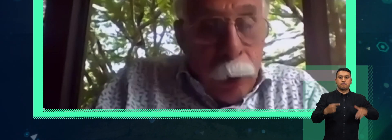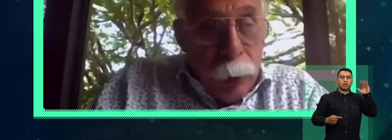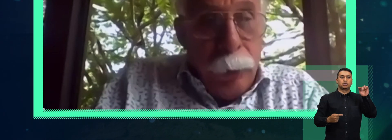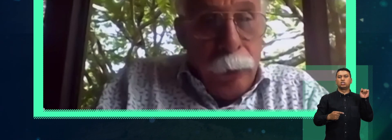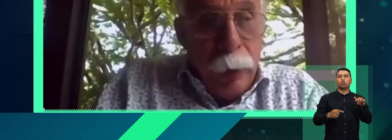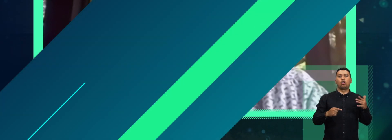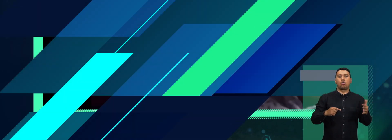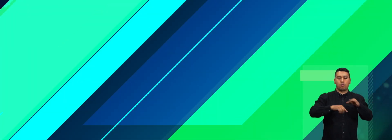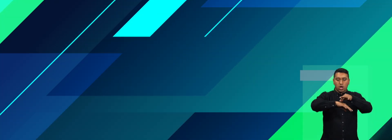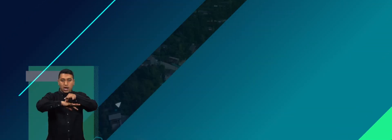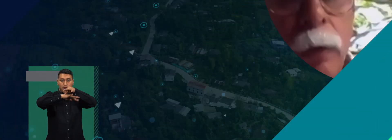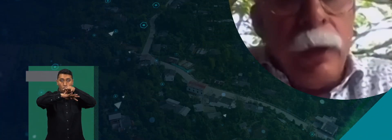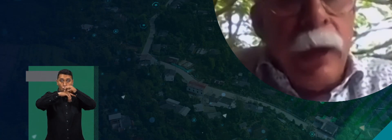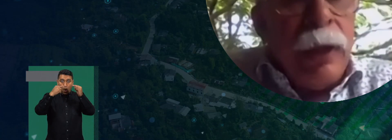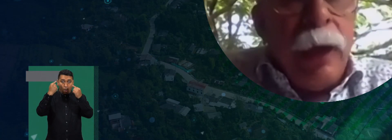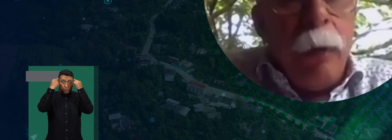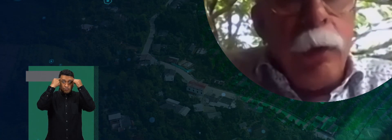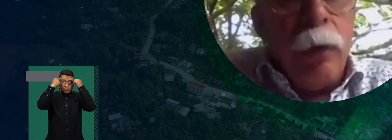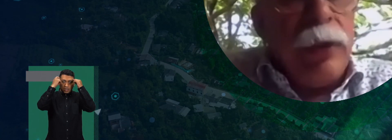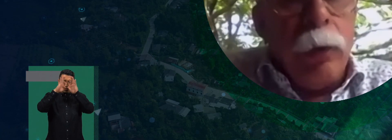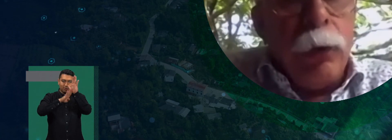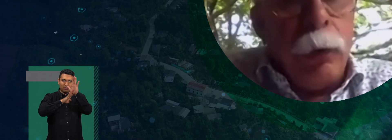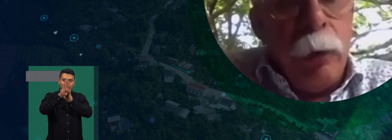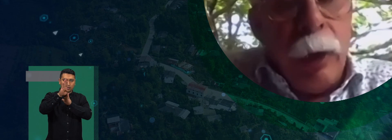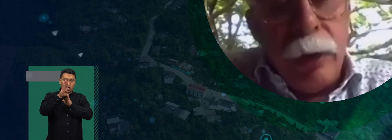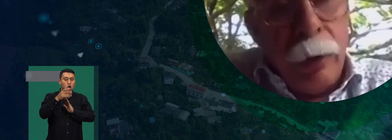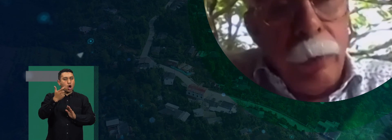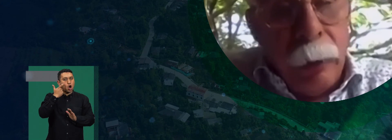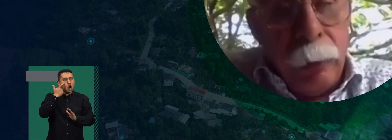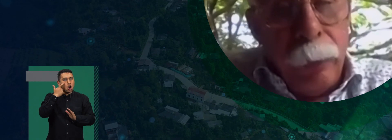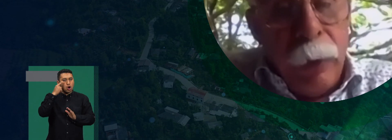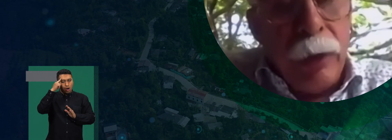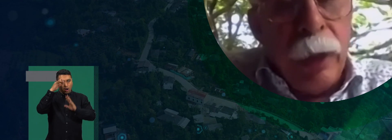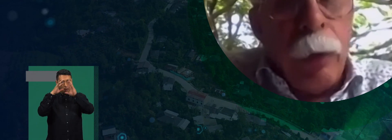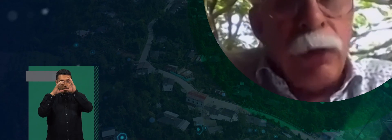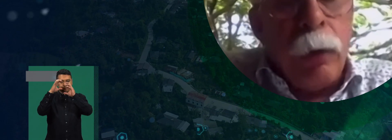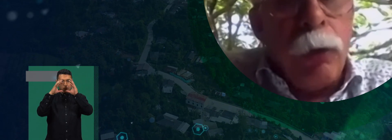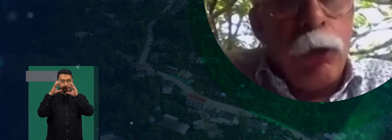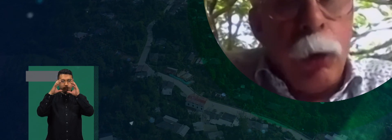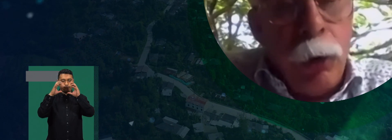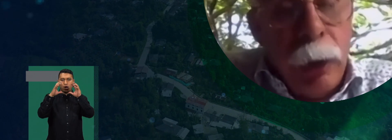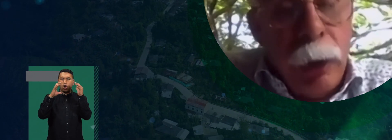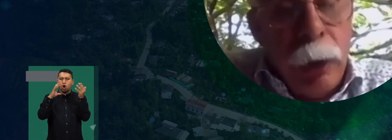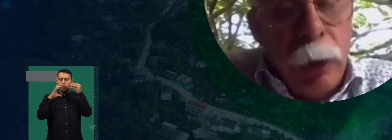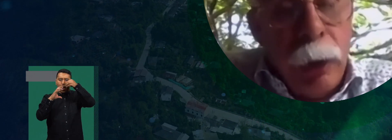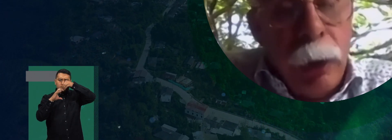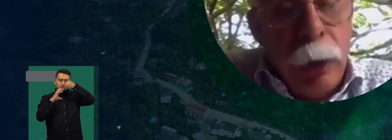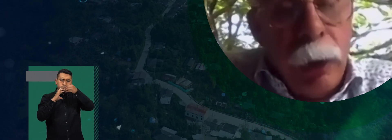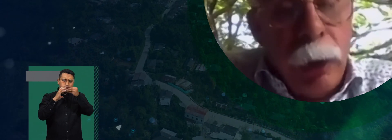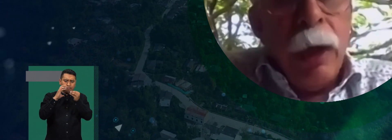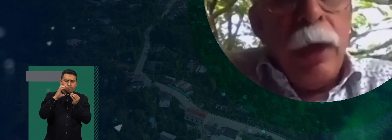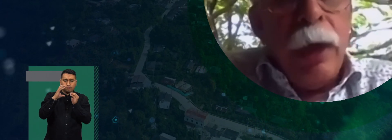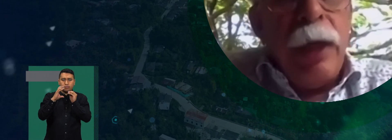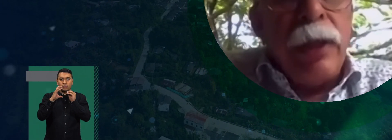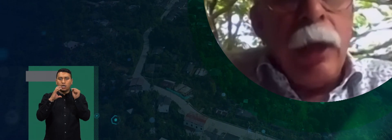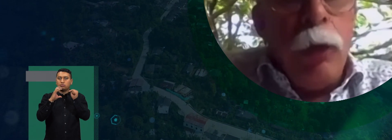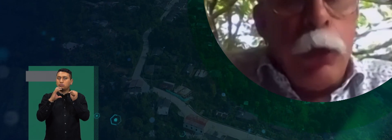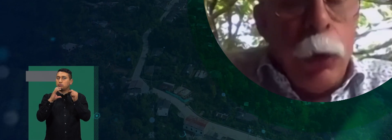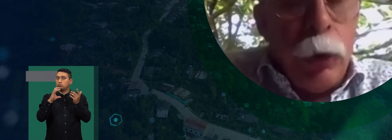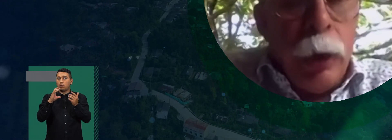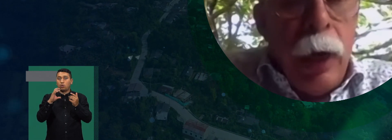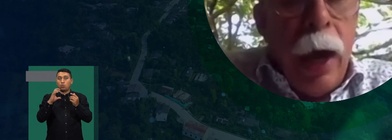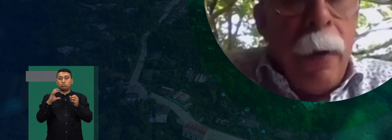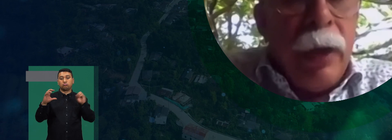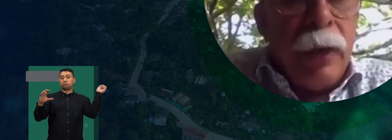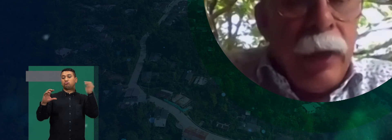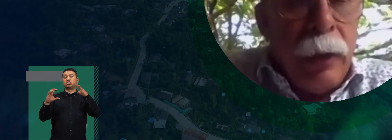neurodesarrollo. Resulta que el cerebro no está construido al nacimiento. El cerebro se construye todos los días y se